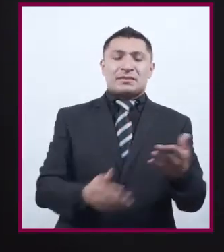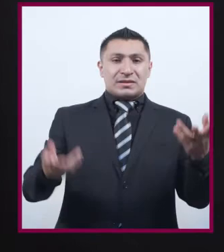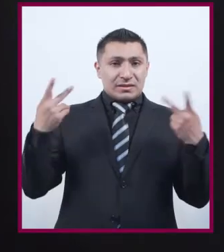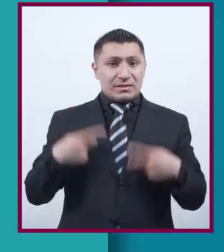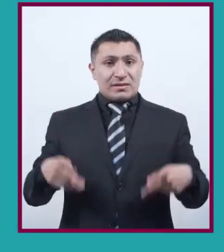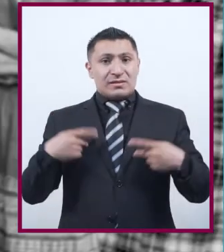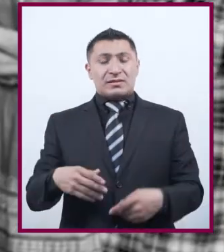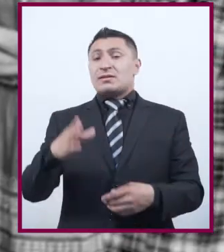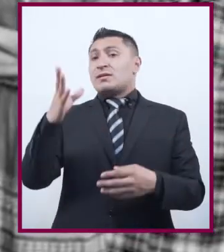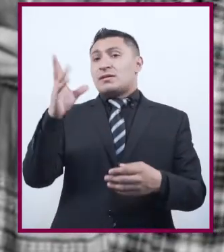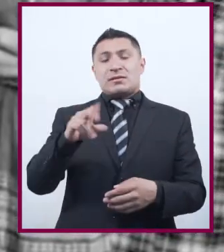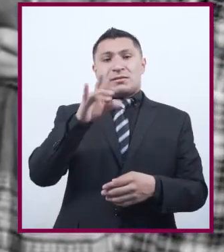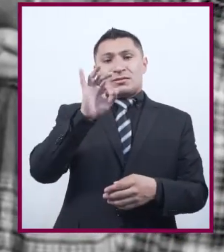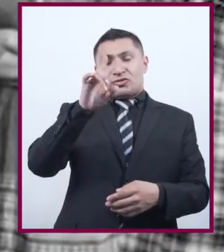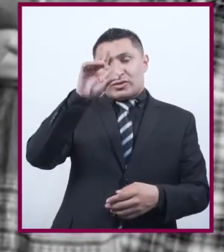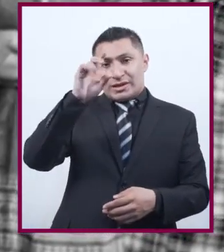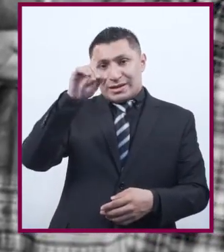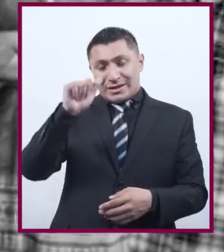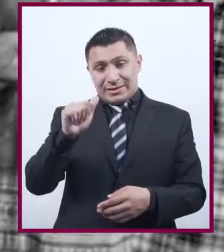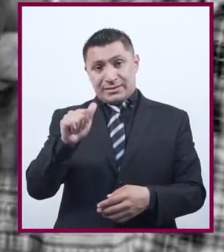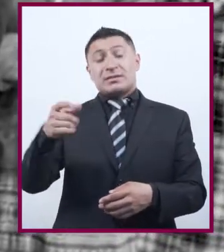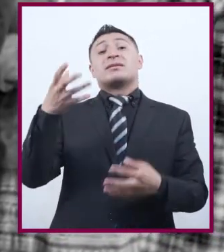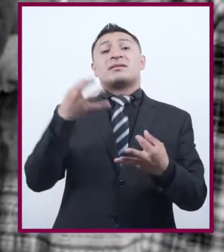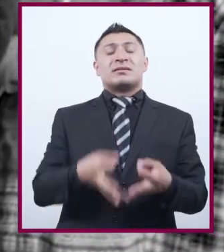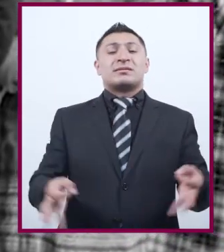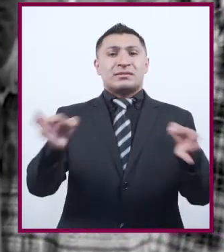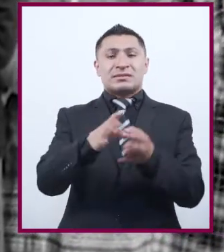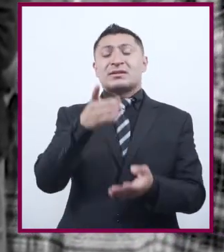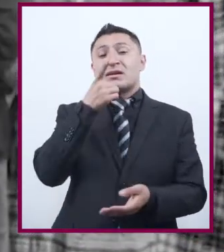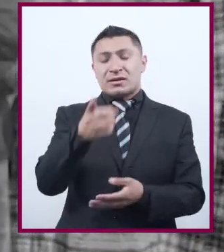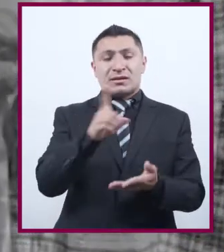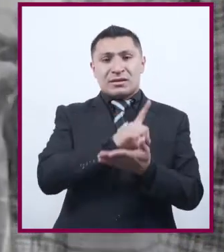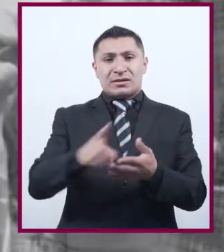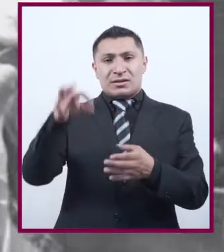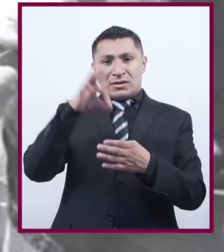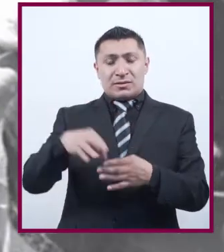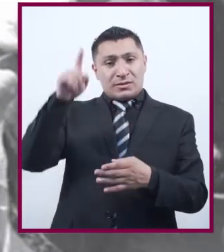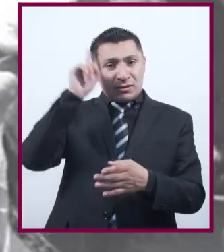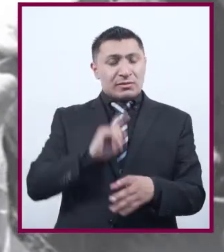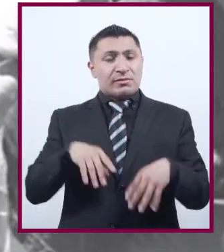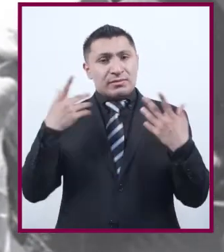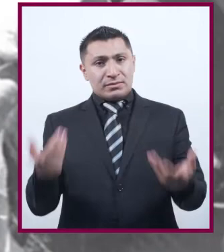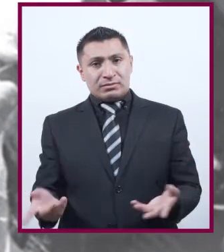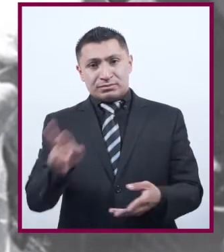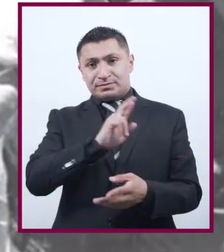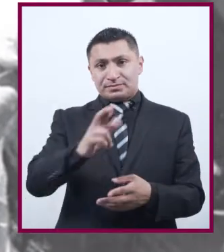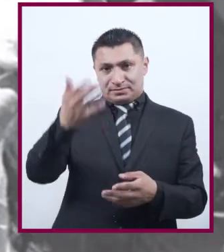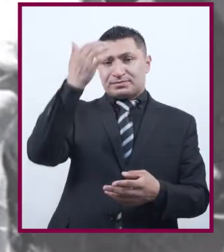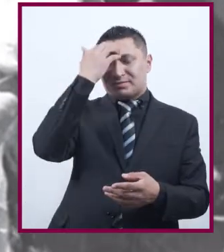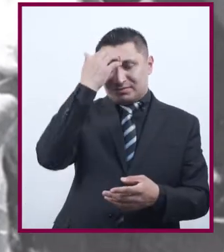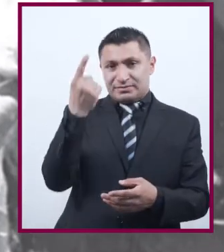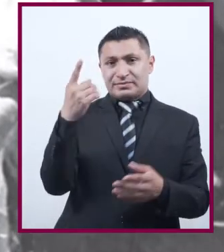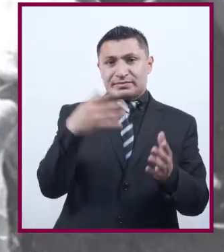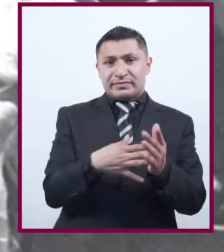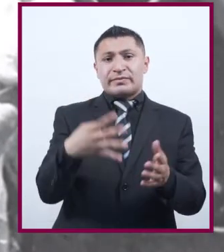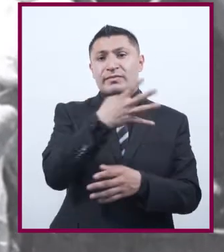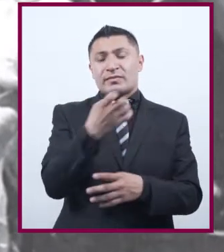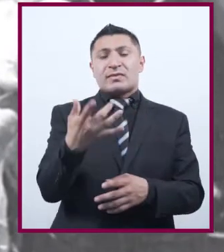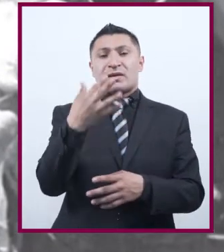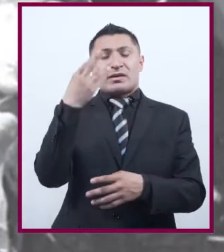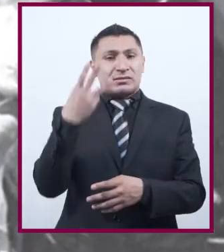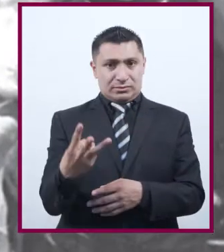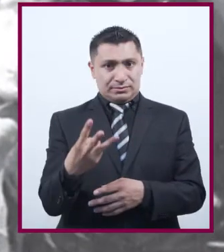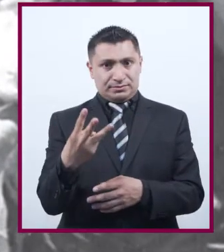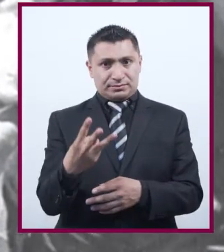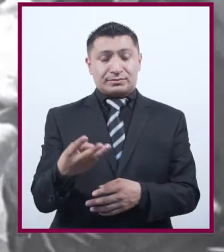es ciudadana. Cabe destacar que, si bien el derecho a votar de las mujeres se reconoció en 1953,